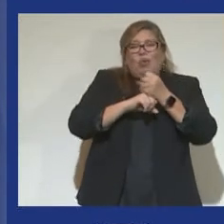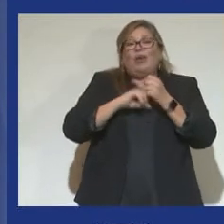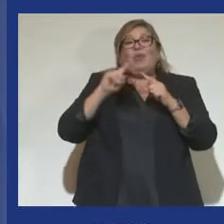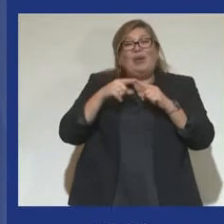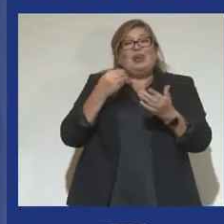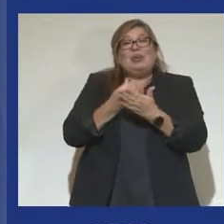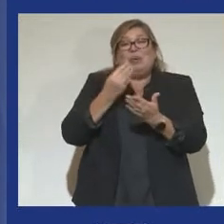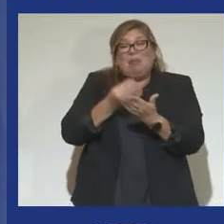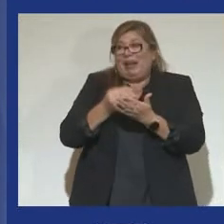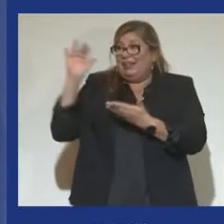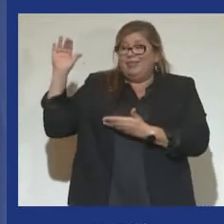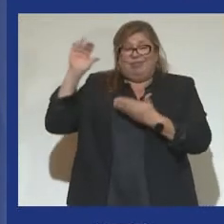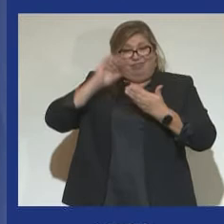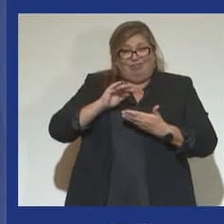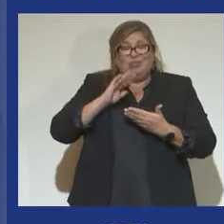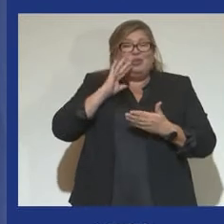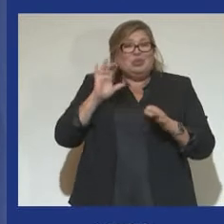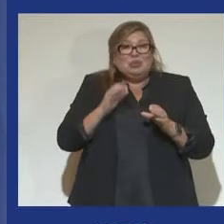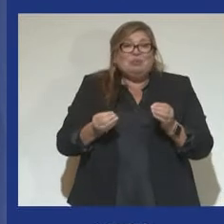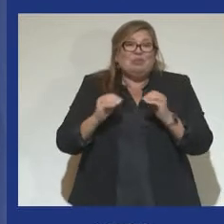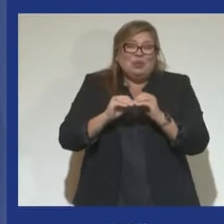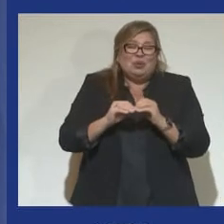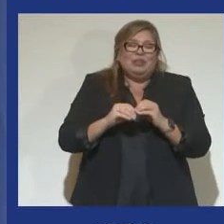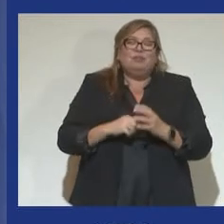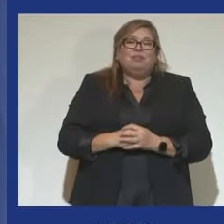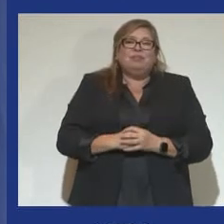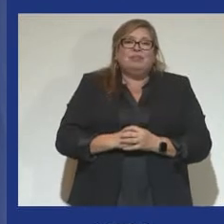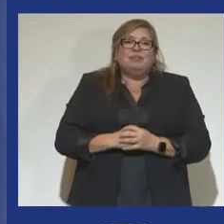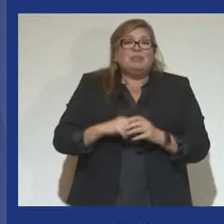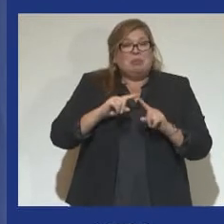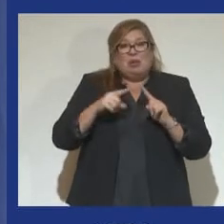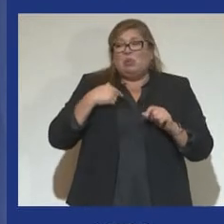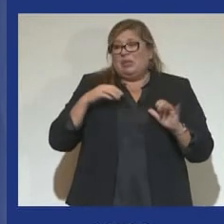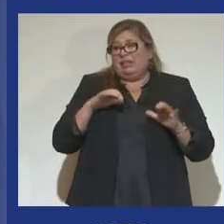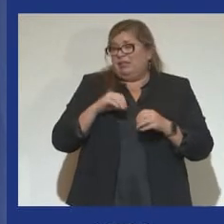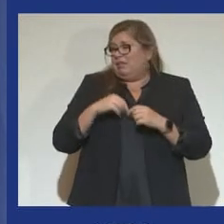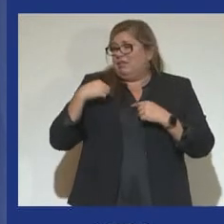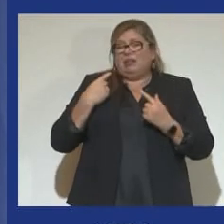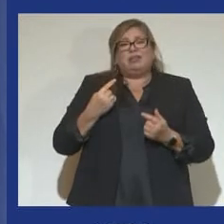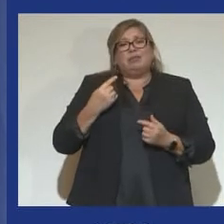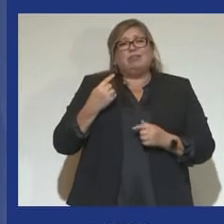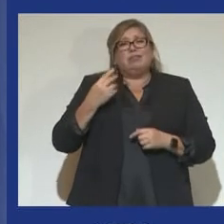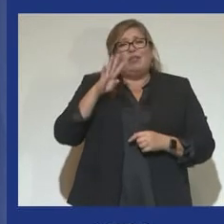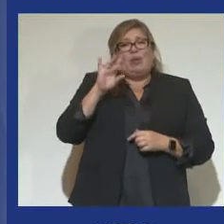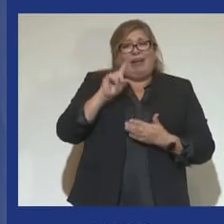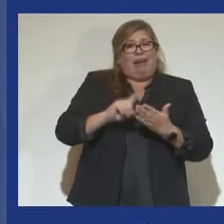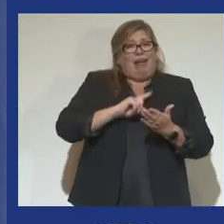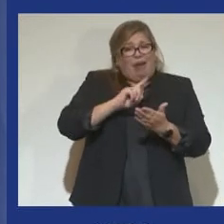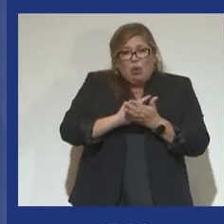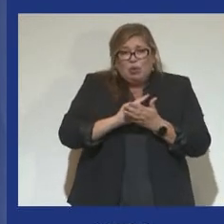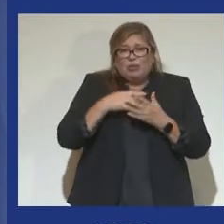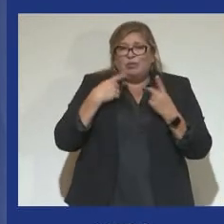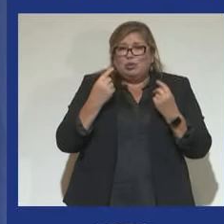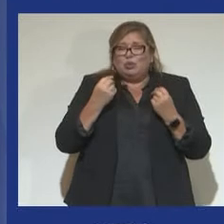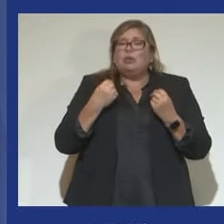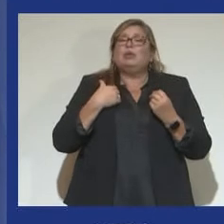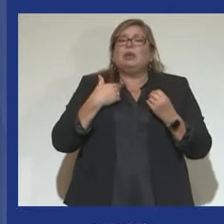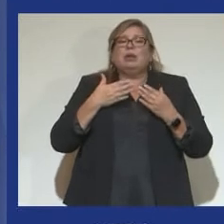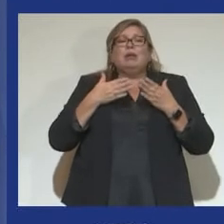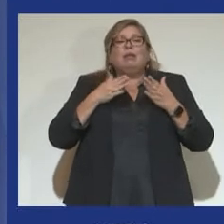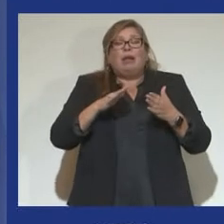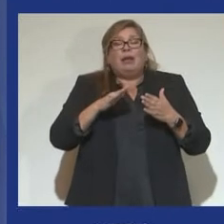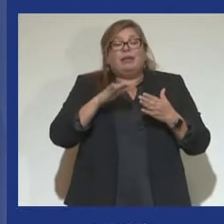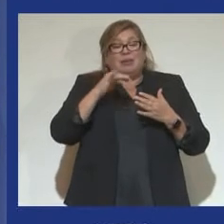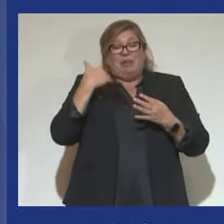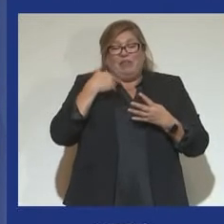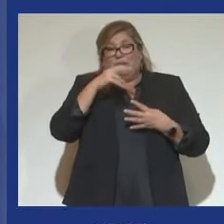dólares disponibles para eso pero lo más importante creo yo es que lo hemos hecho en las últimas 48 horas y eso es aumentar la flexibilidad